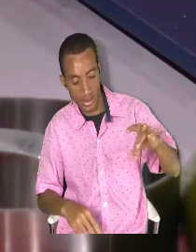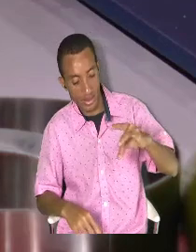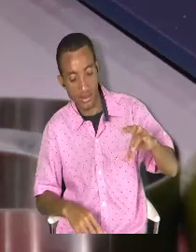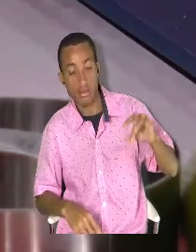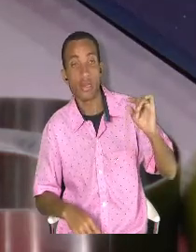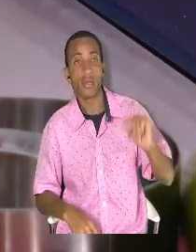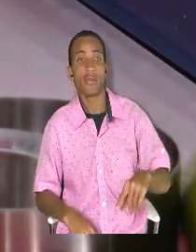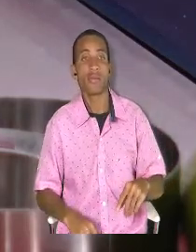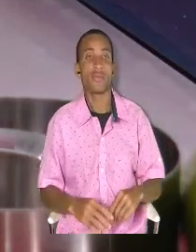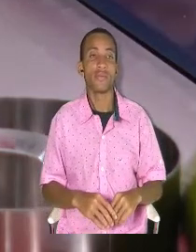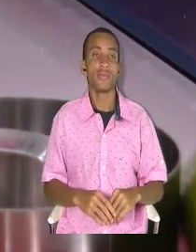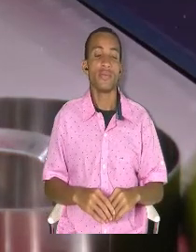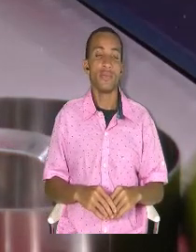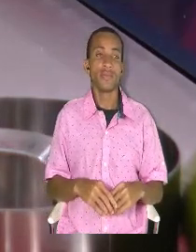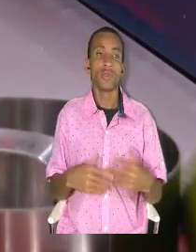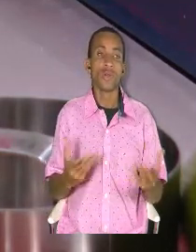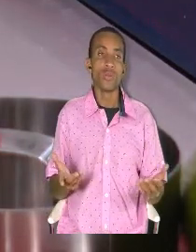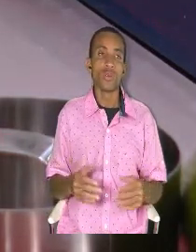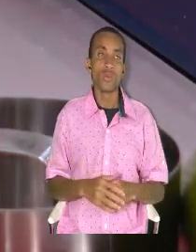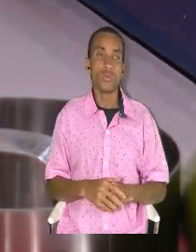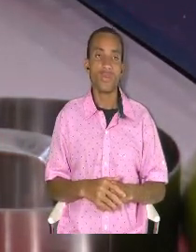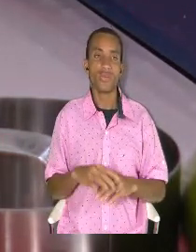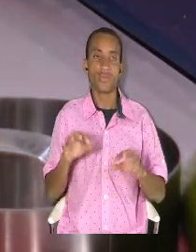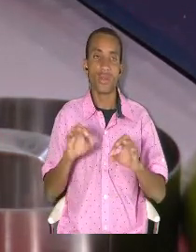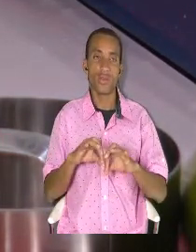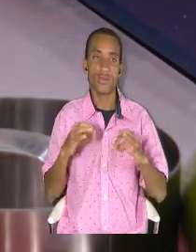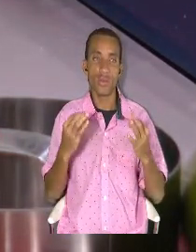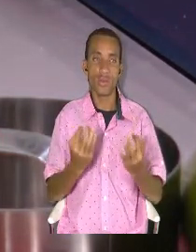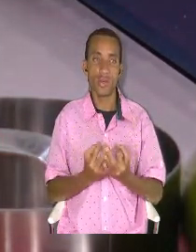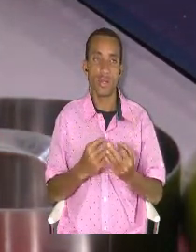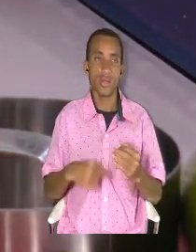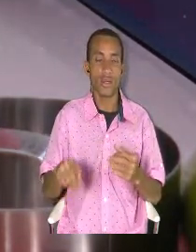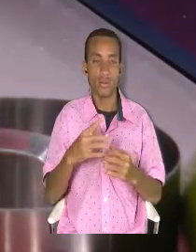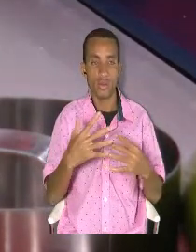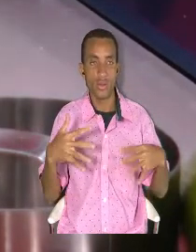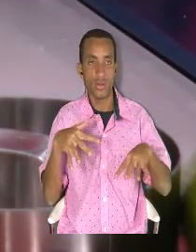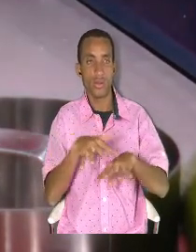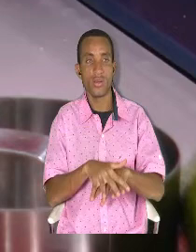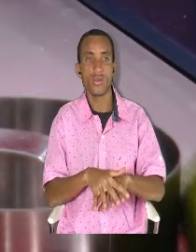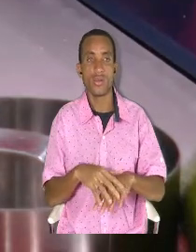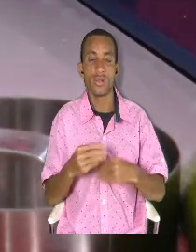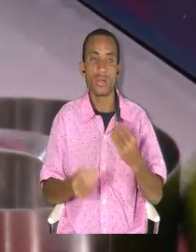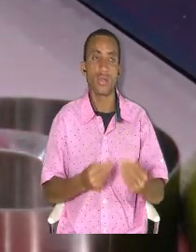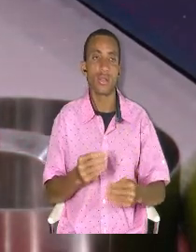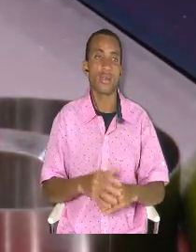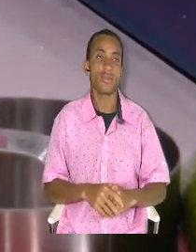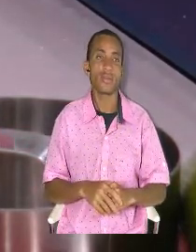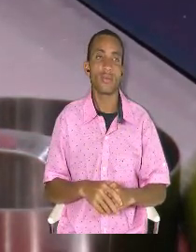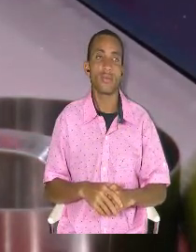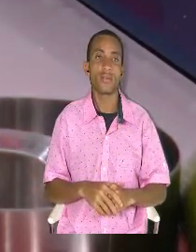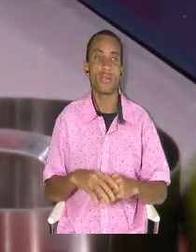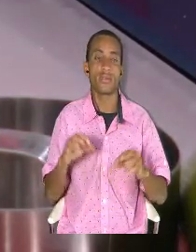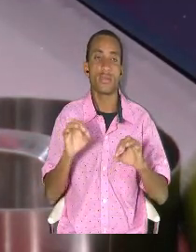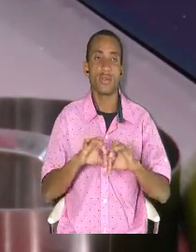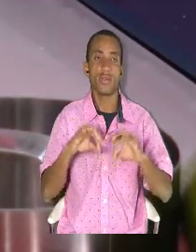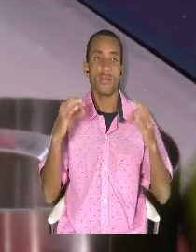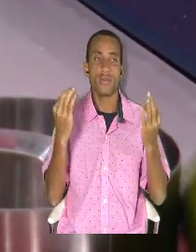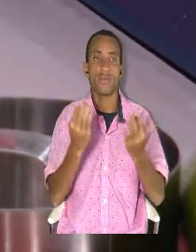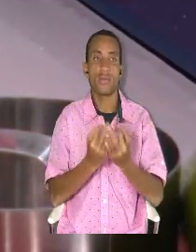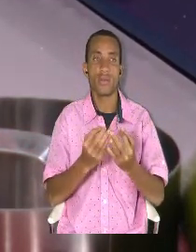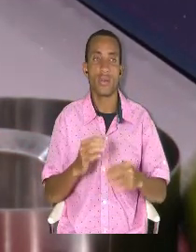Don Miguel, ¿y cómo va usted, digamos, con la familia? ¿Cómo cuando se integran, qué tal? No, pues bien, con la familia bien, gracias a Dios. Sí, o